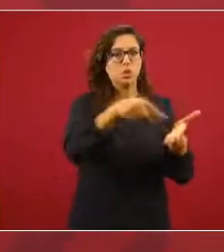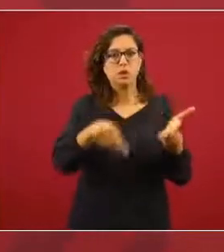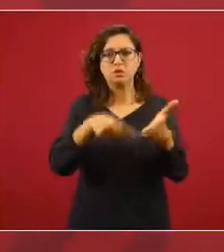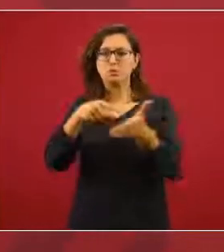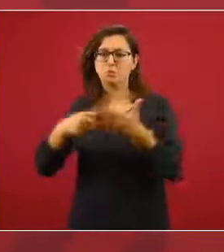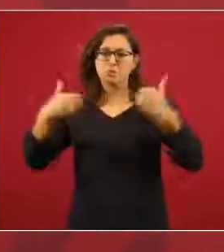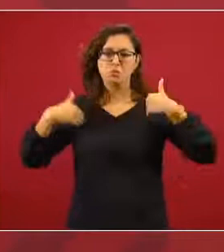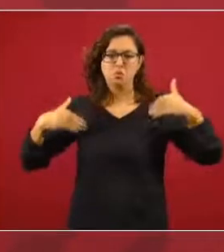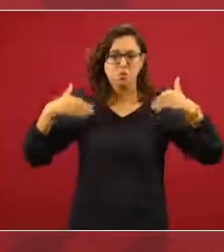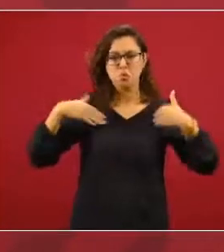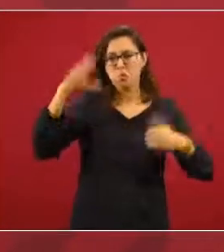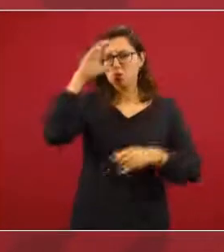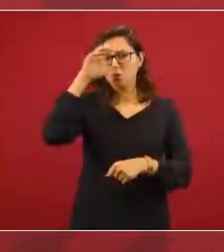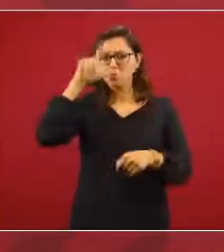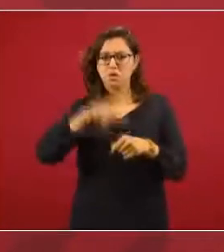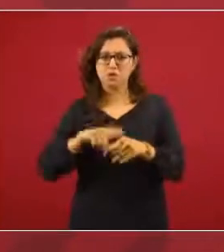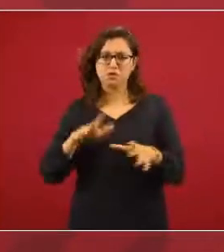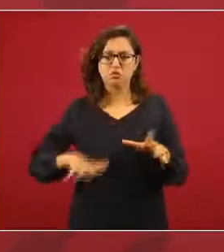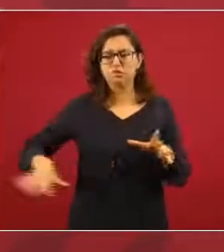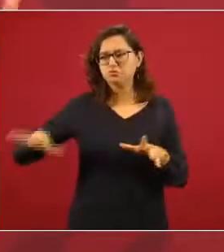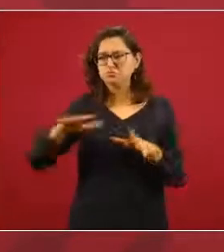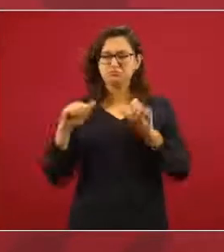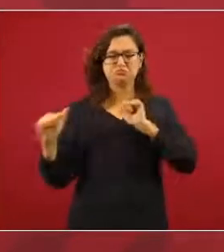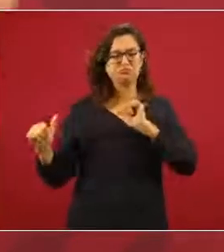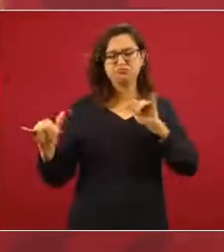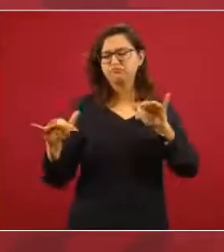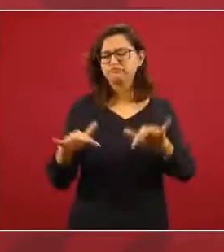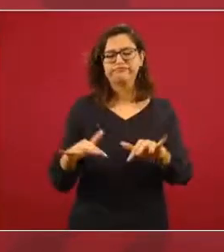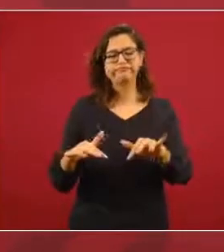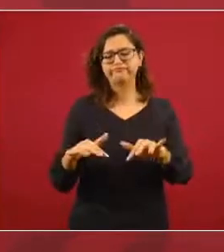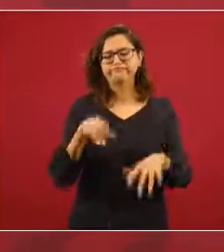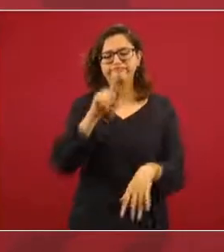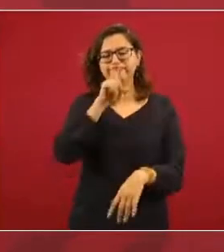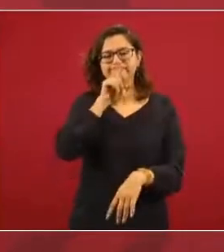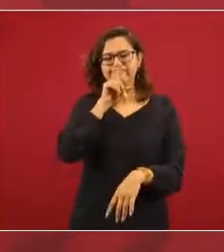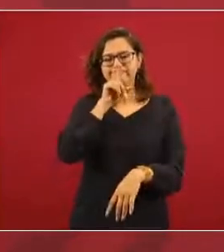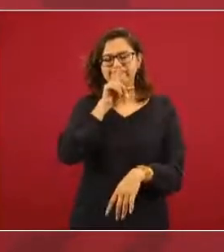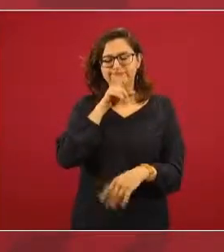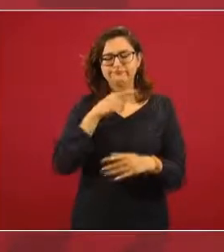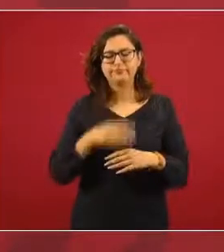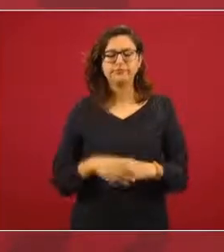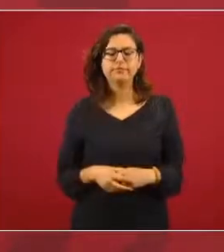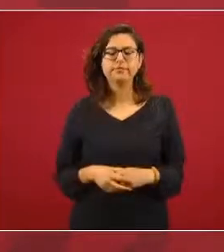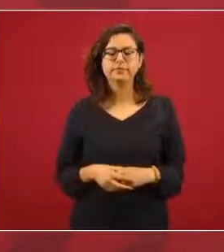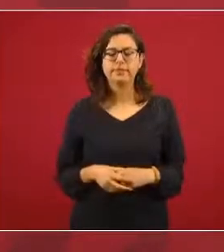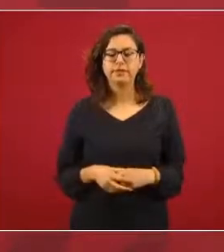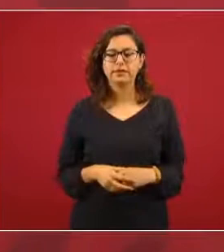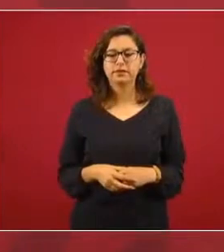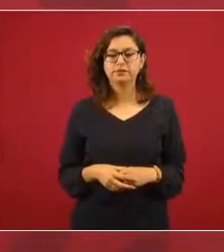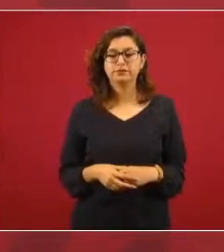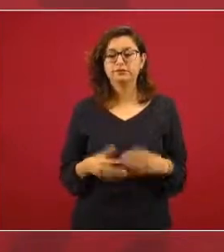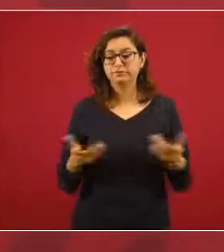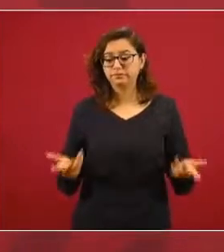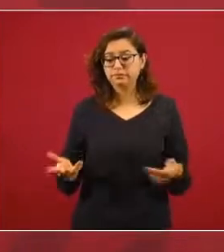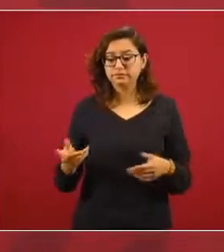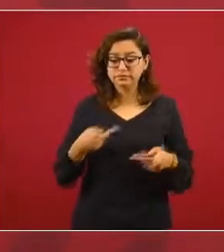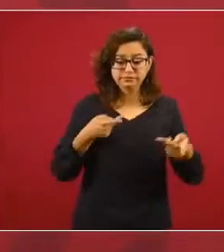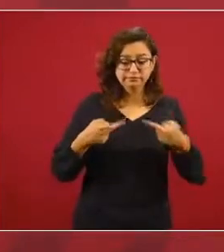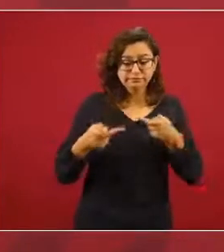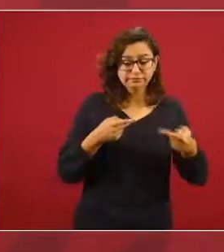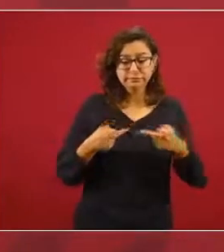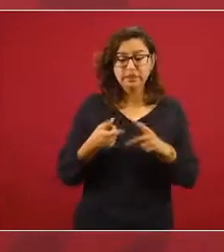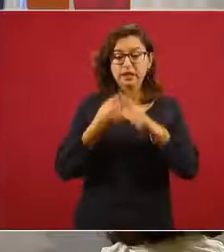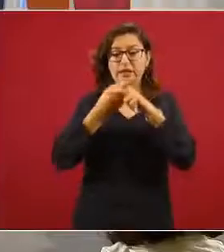recreativos, culturales, sociales, que son los sitios donde se congregan las personas. Esta estrategia inició